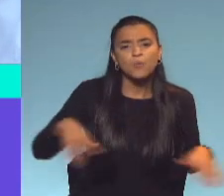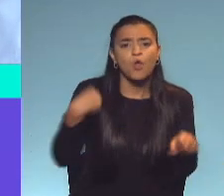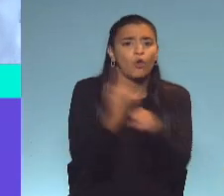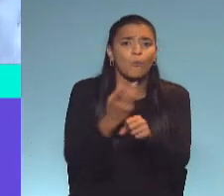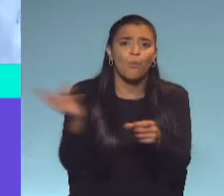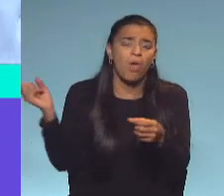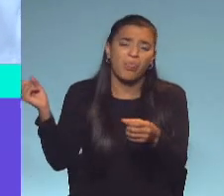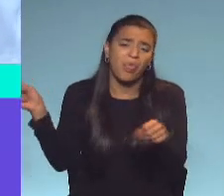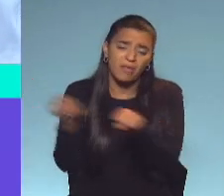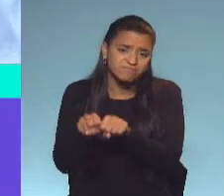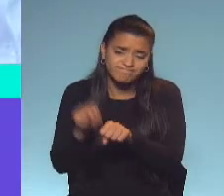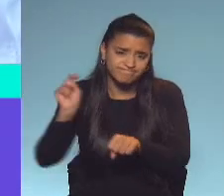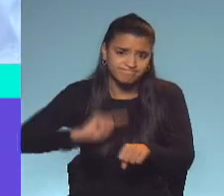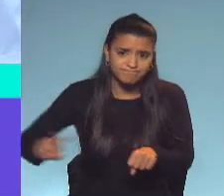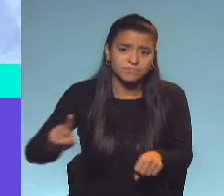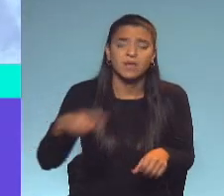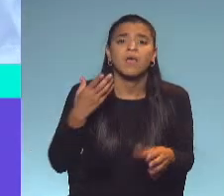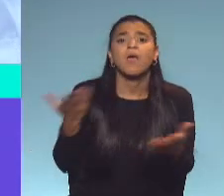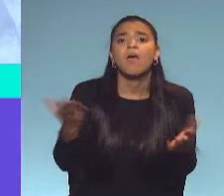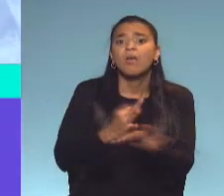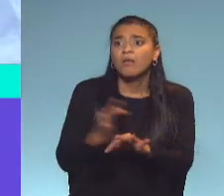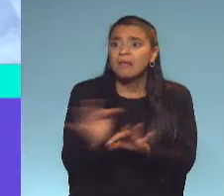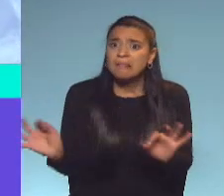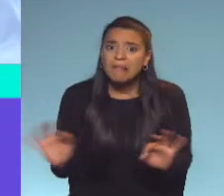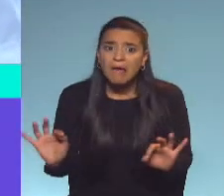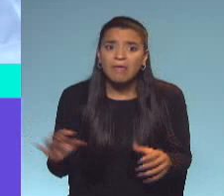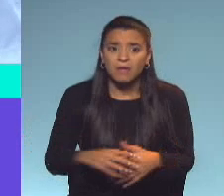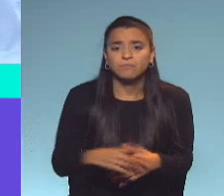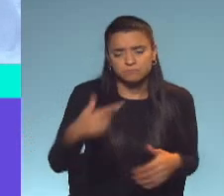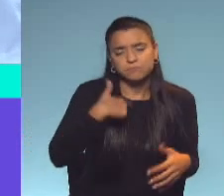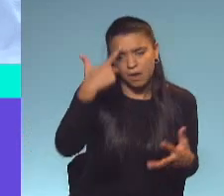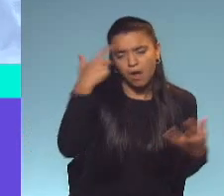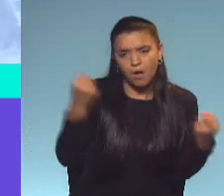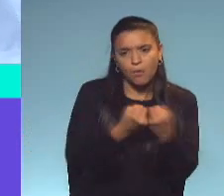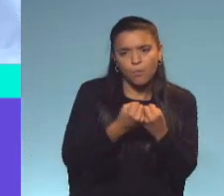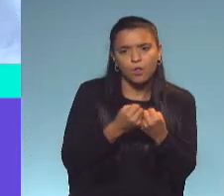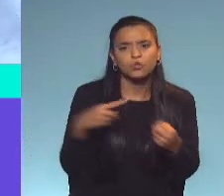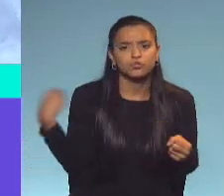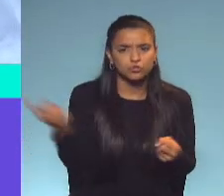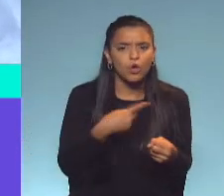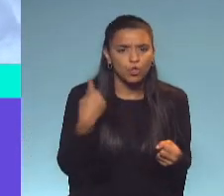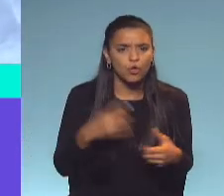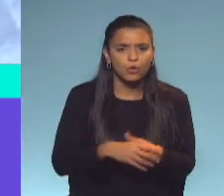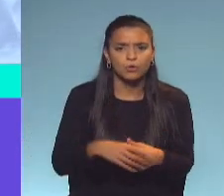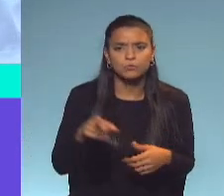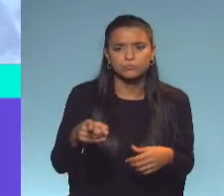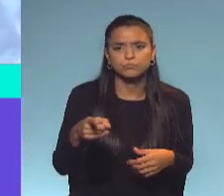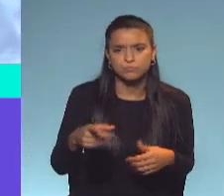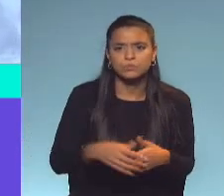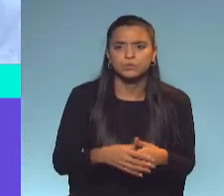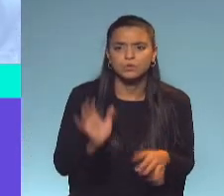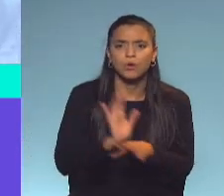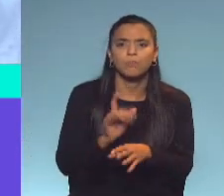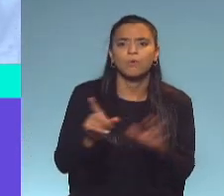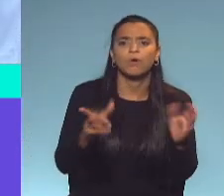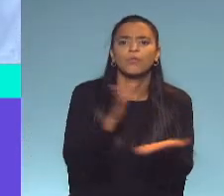chicos, que lamentablemente quedan sin educación y eso no, en para eso estamos mí de, en para eso estamos casi de acuerdo todos todos, los docentes Vanina, en eso es estamos, como una